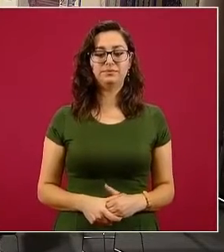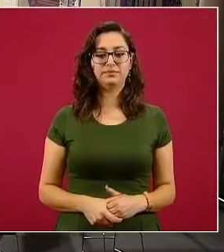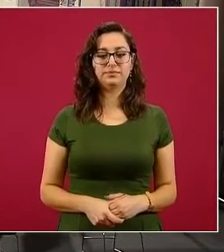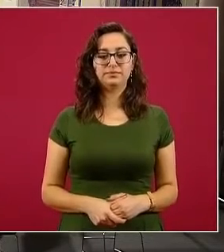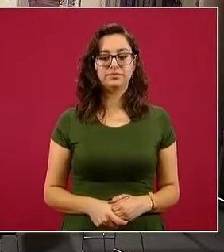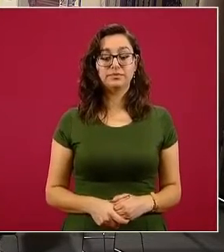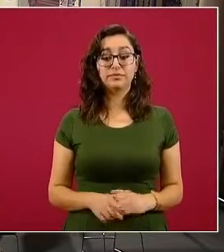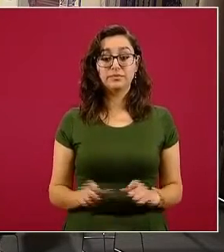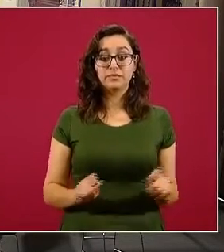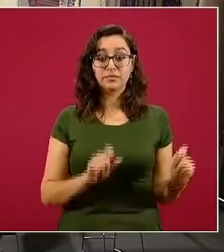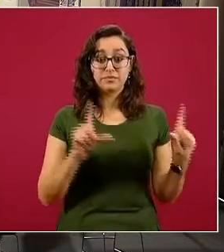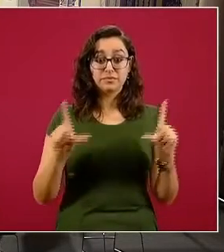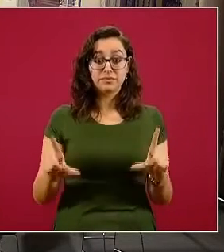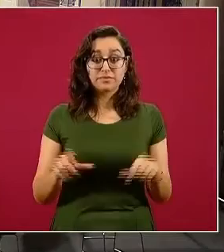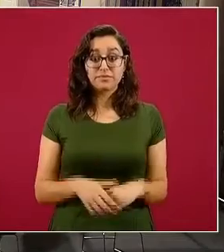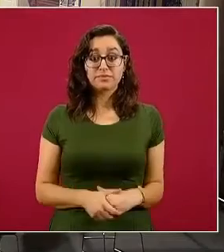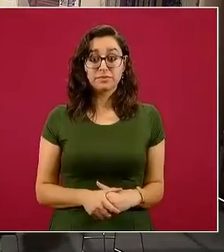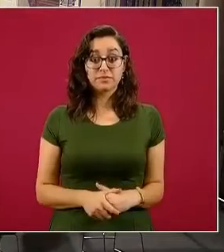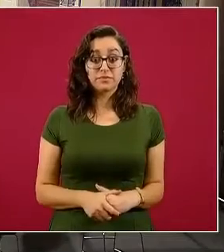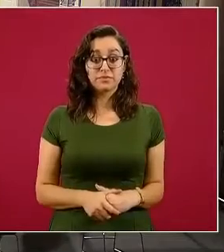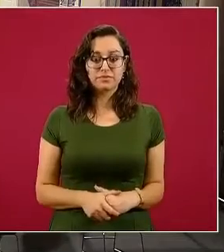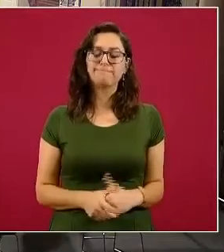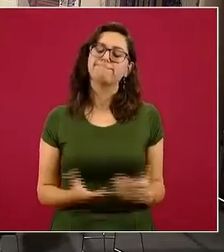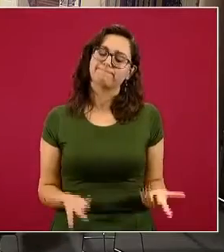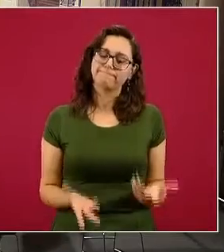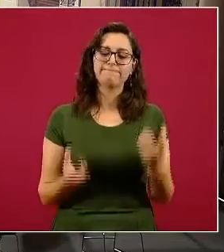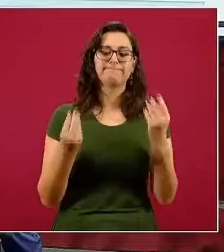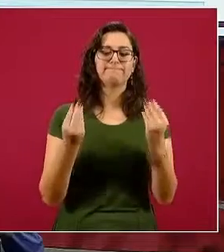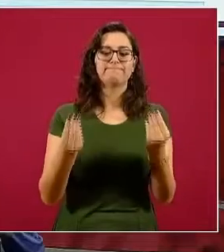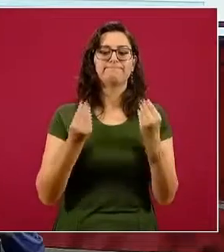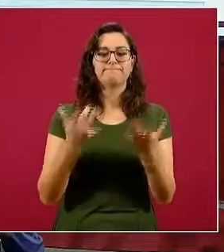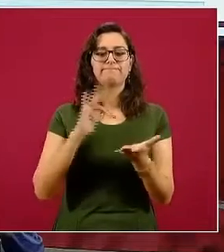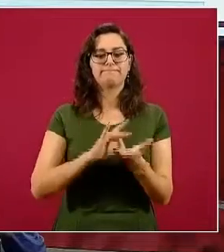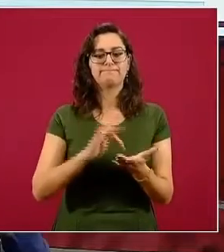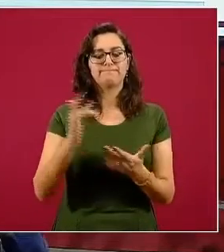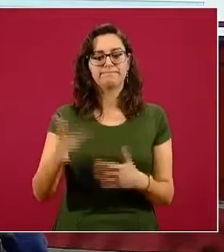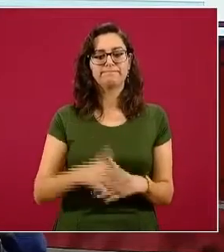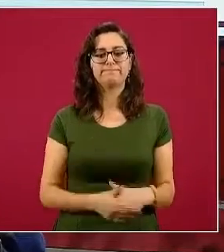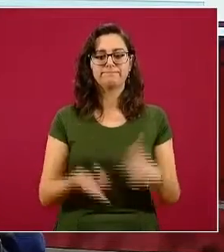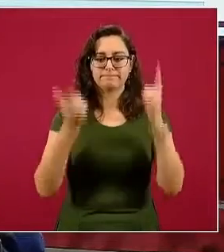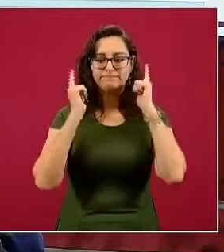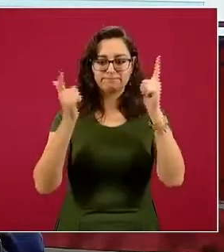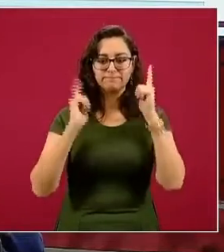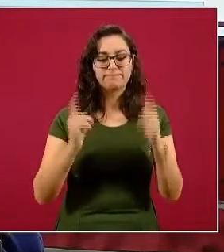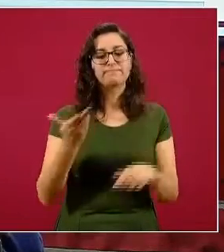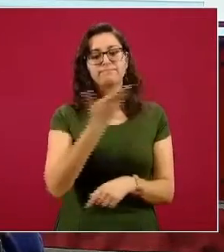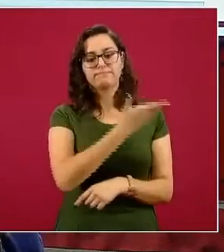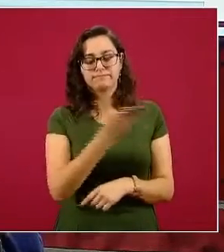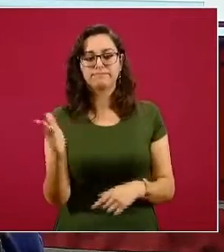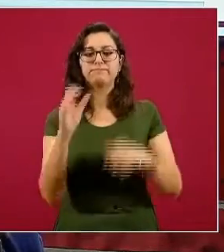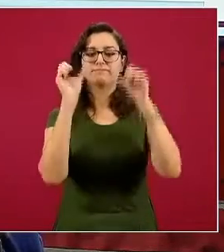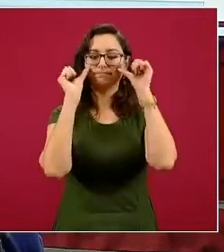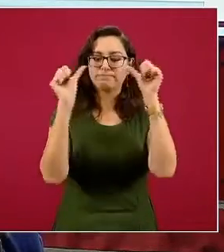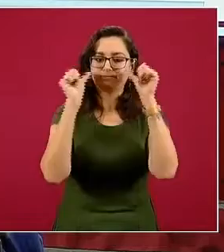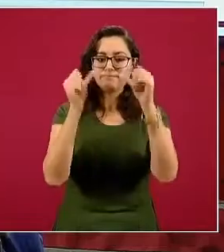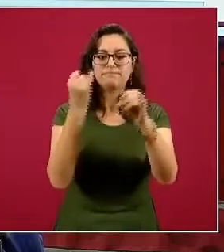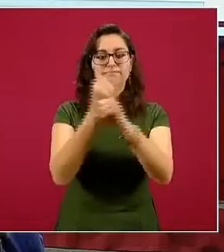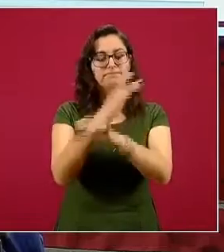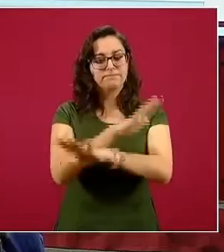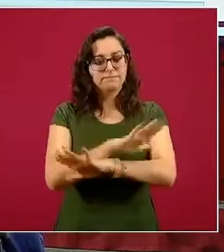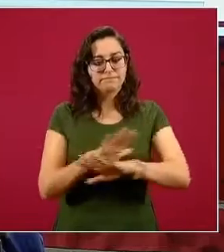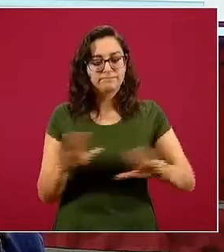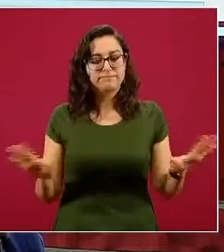¿Hay otra diapositiva? Ok. Bueno, muchas gracias. Espero que les haya servido un poco de esta